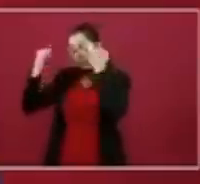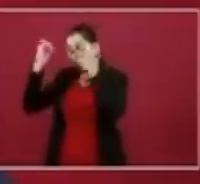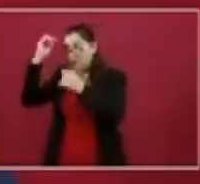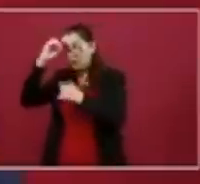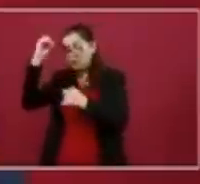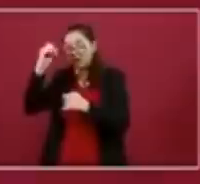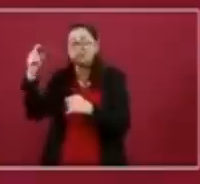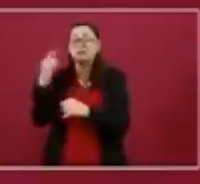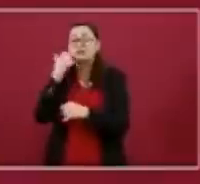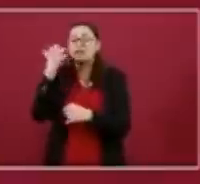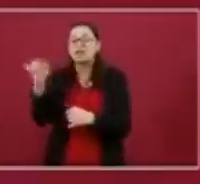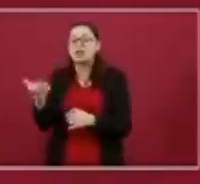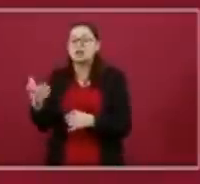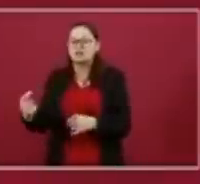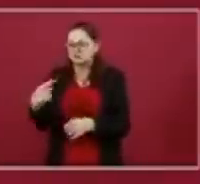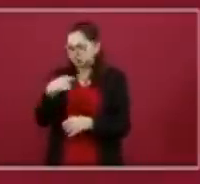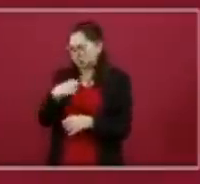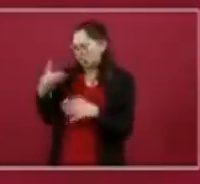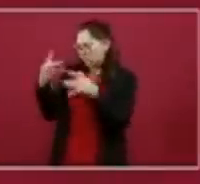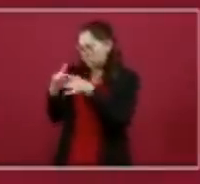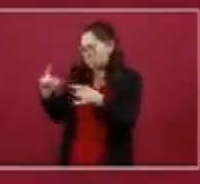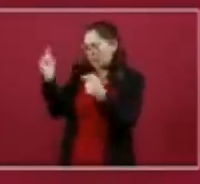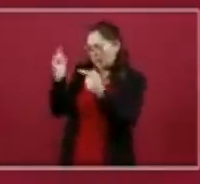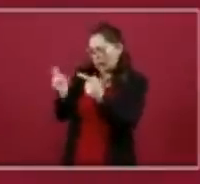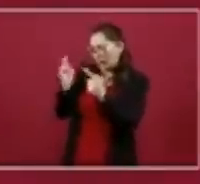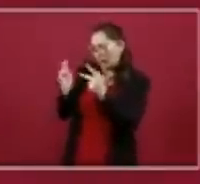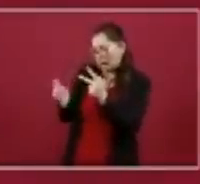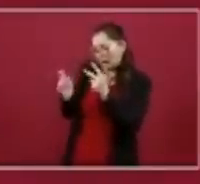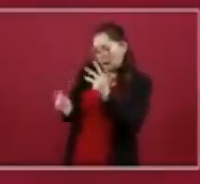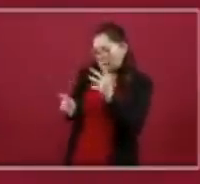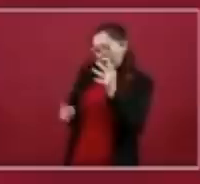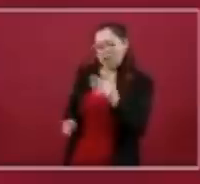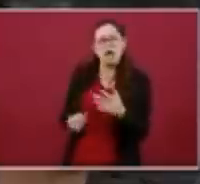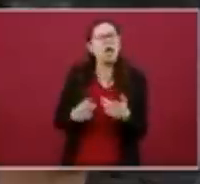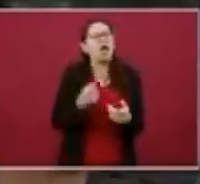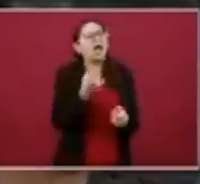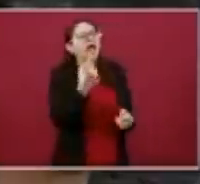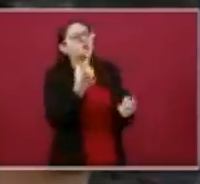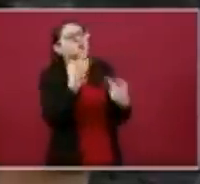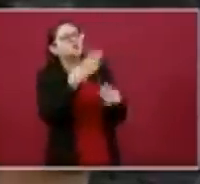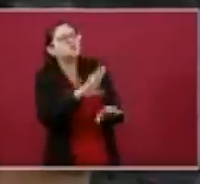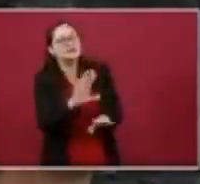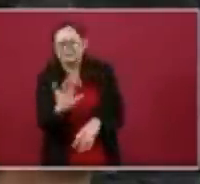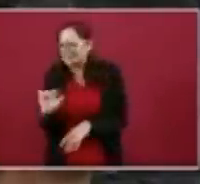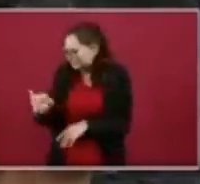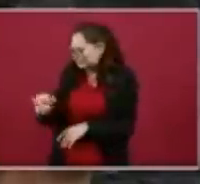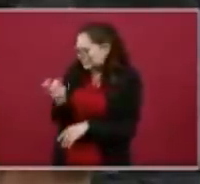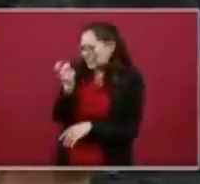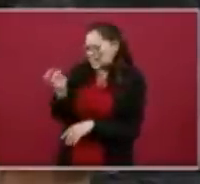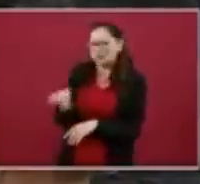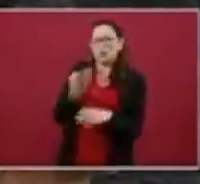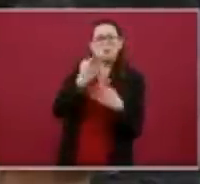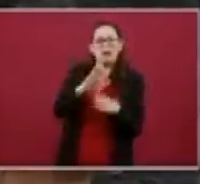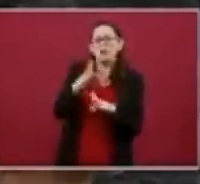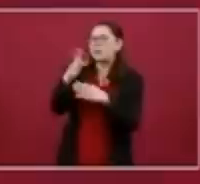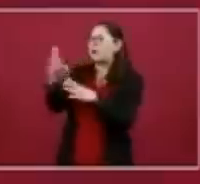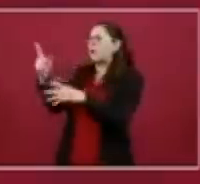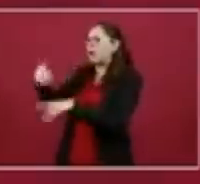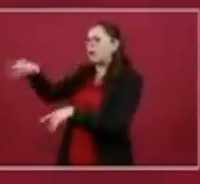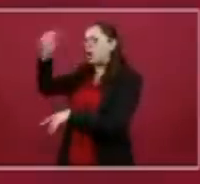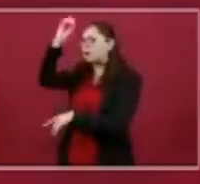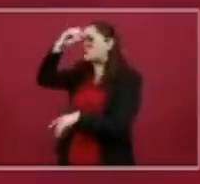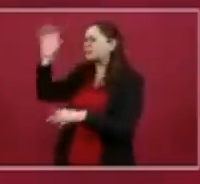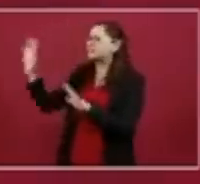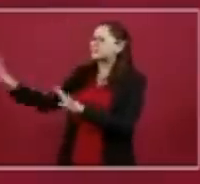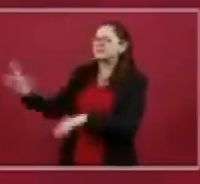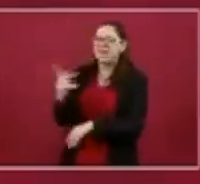precise. Algunos bancos lo que hablan es… Sí, por eso. Algunos bancos, digo, o sea, mi respuesta es,